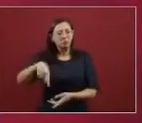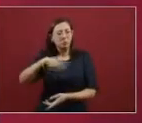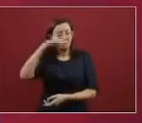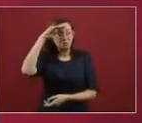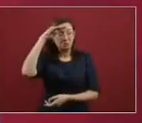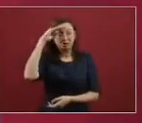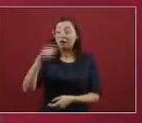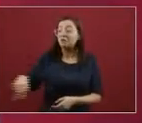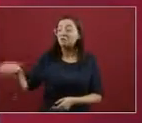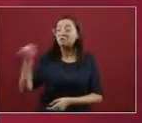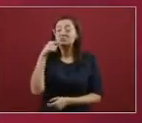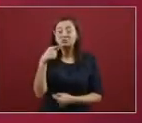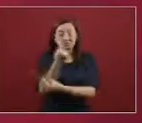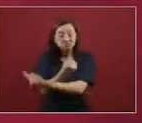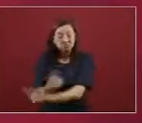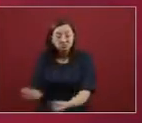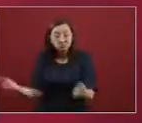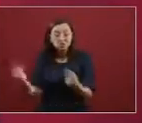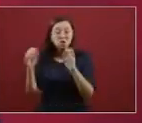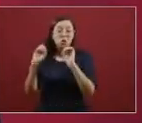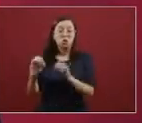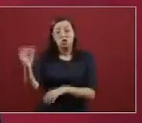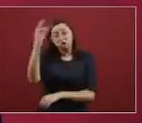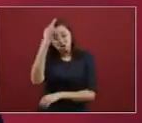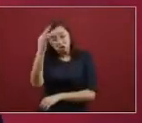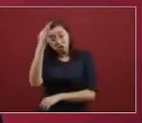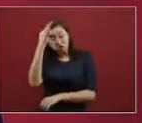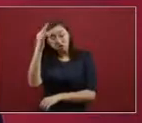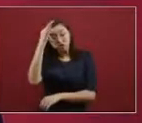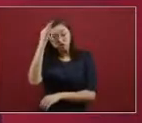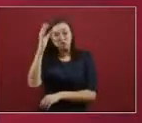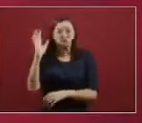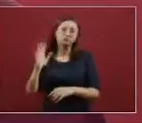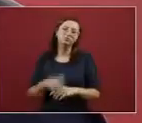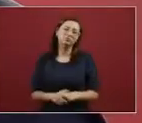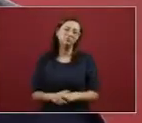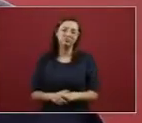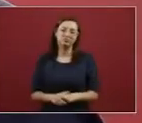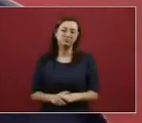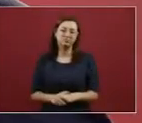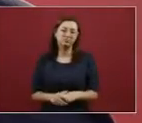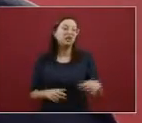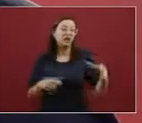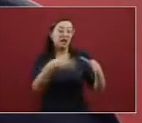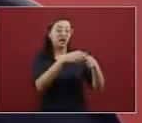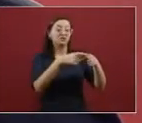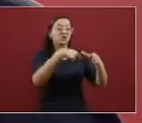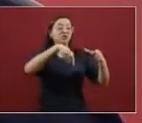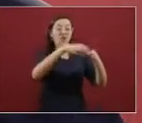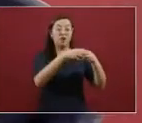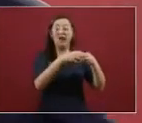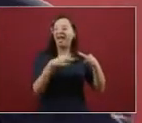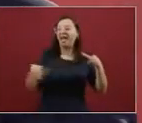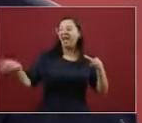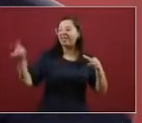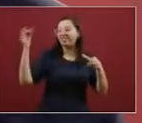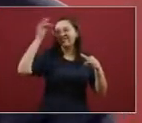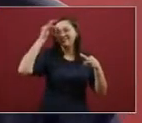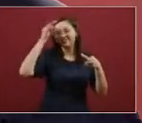edad aunque el pueblo es tonto tonto es el que piensa que el pueblo es tonto la gente